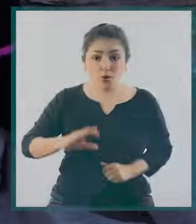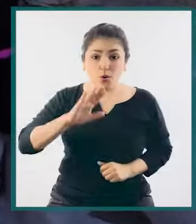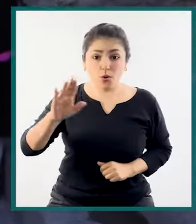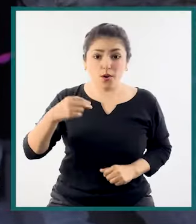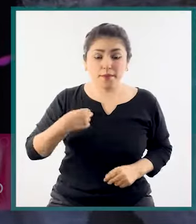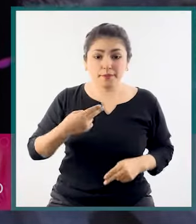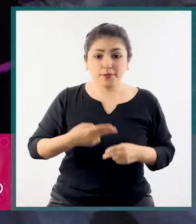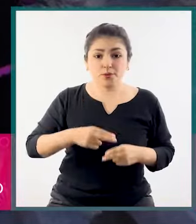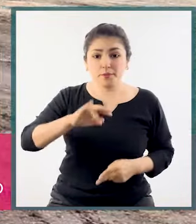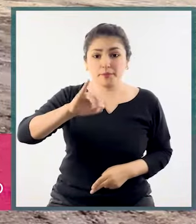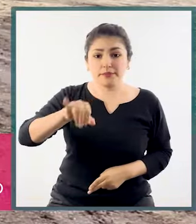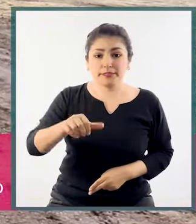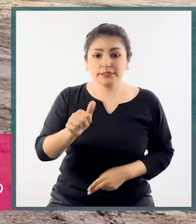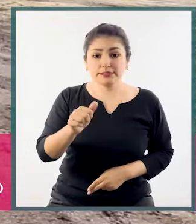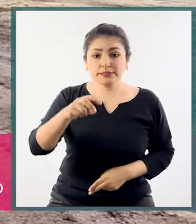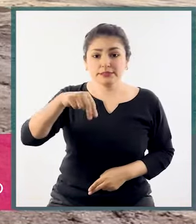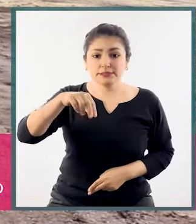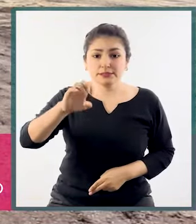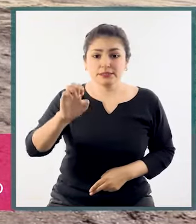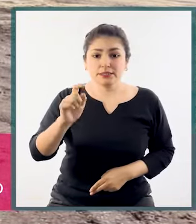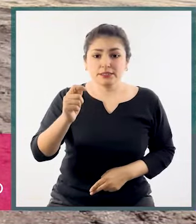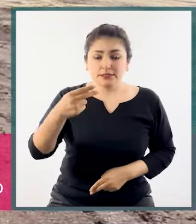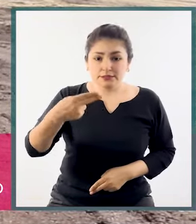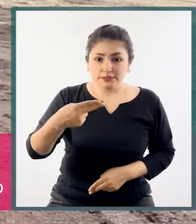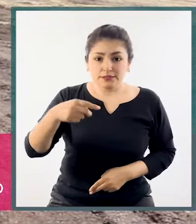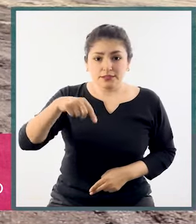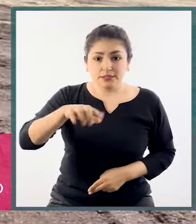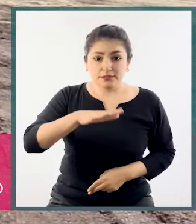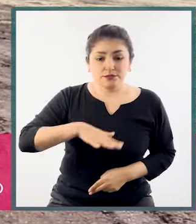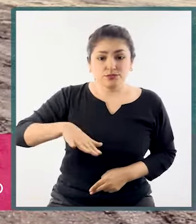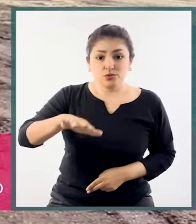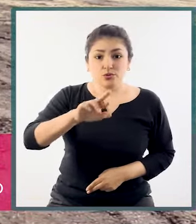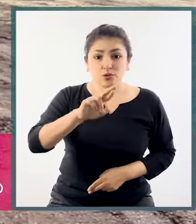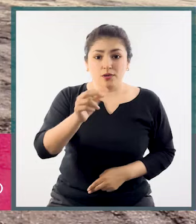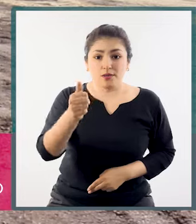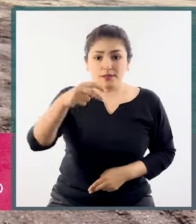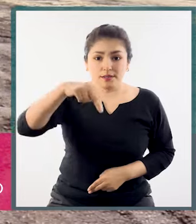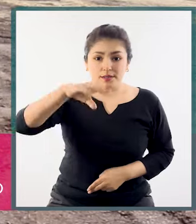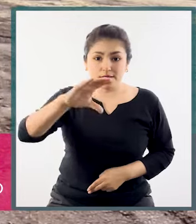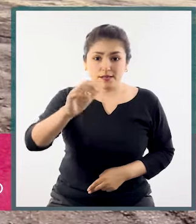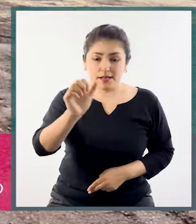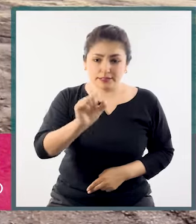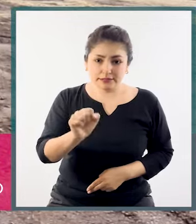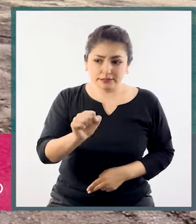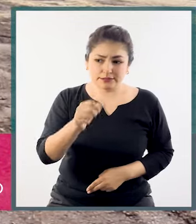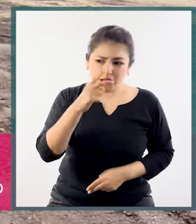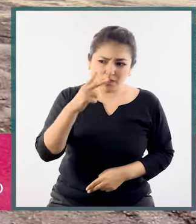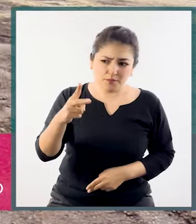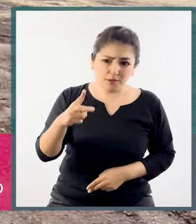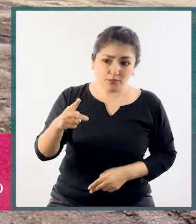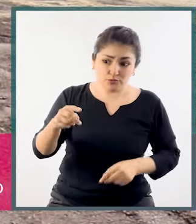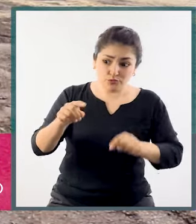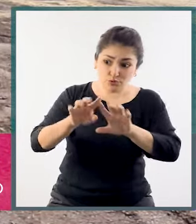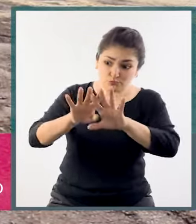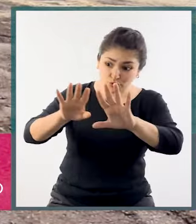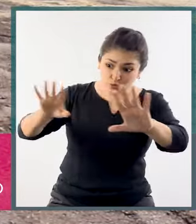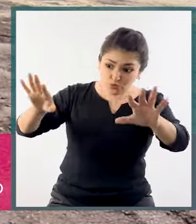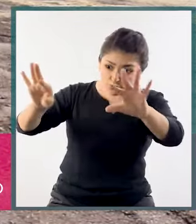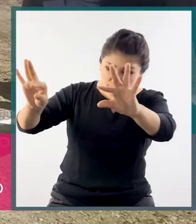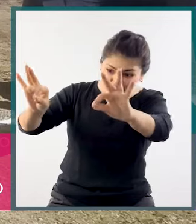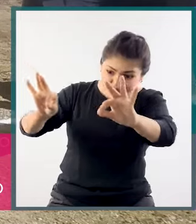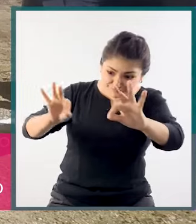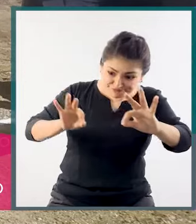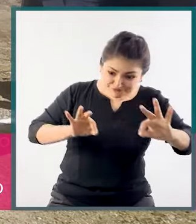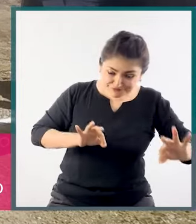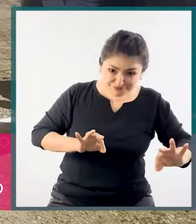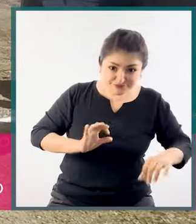Hola, soy Janet Cristóbal y hoy estamos aquí en el distrito de Simón Bolívar de Rancas, donde acaba de terminar ya la develación de las placas